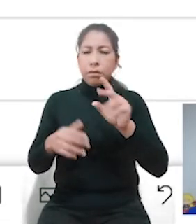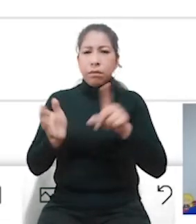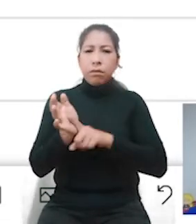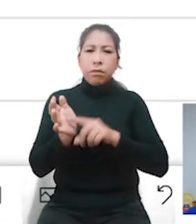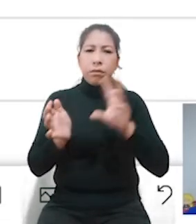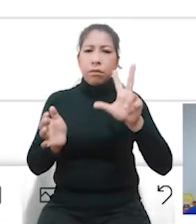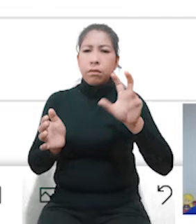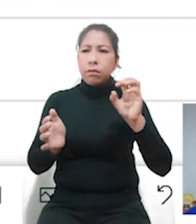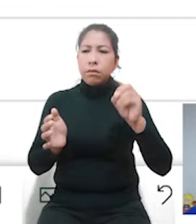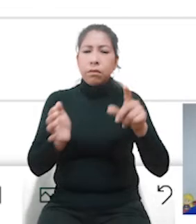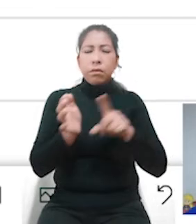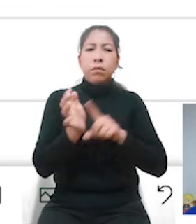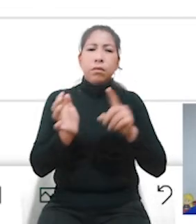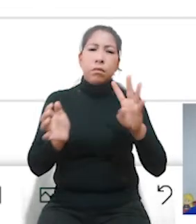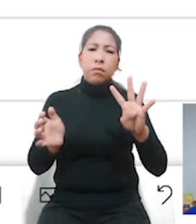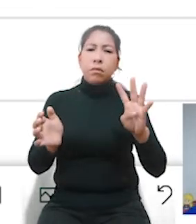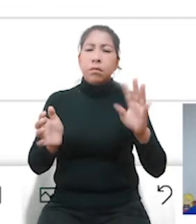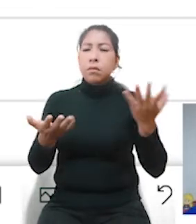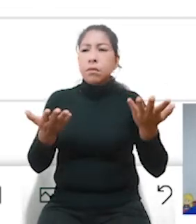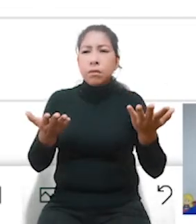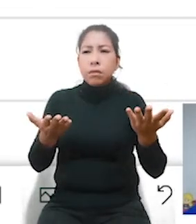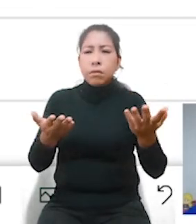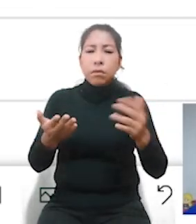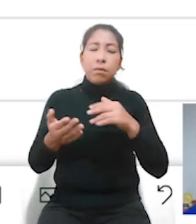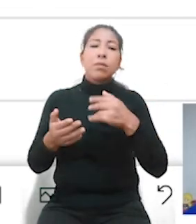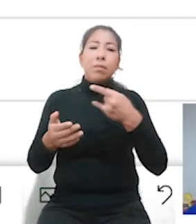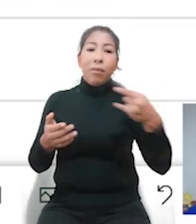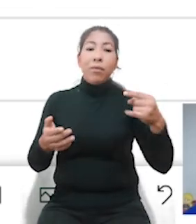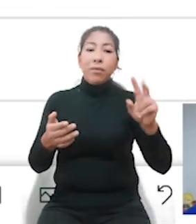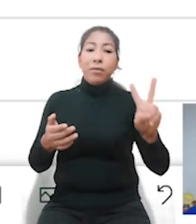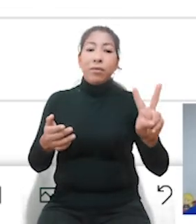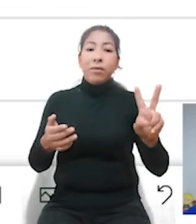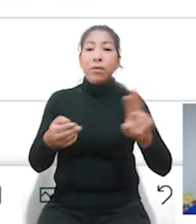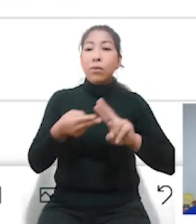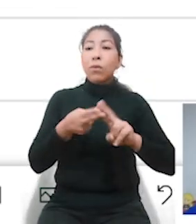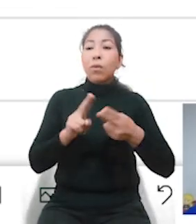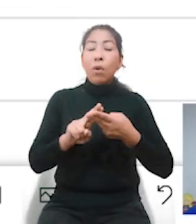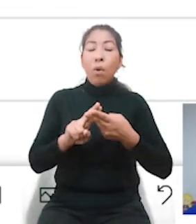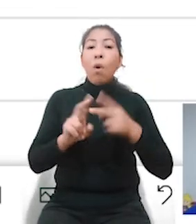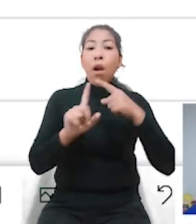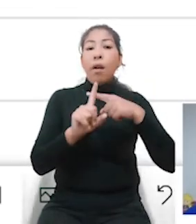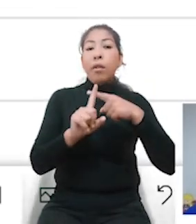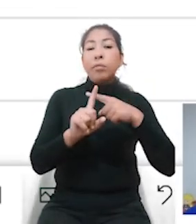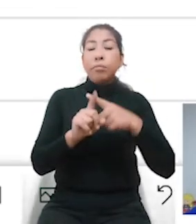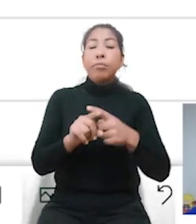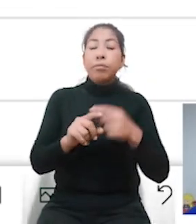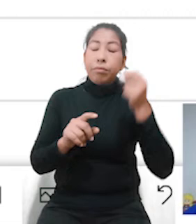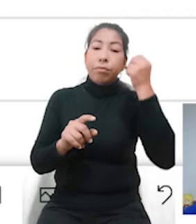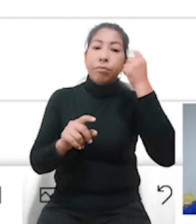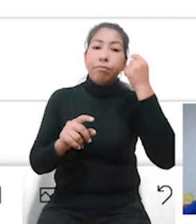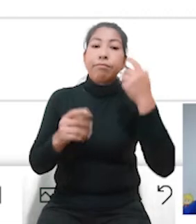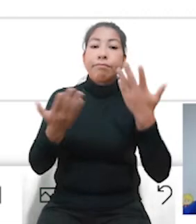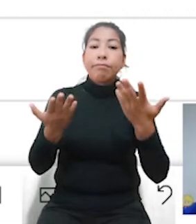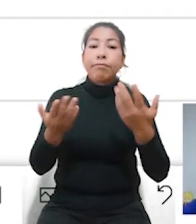es 6 y 6 menos 4 nos da un total de 2, un número positivo.